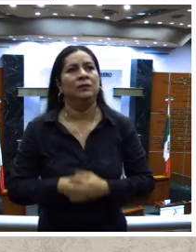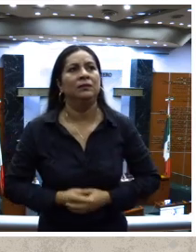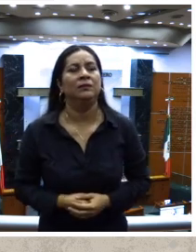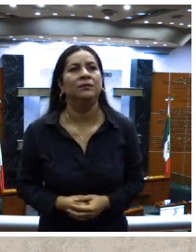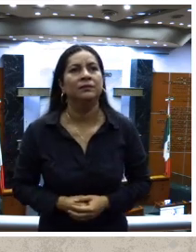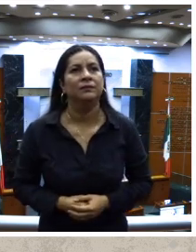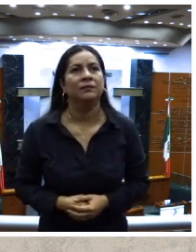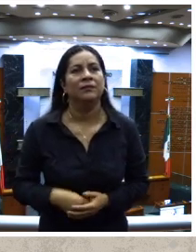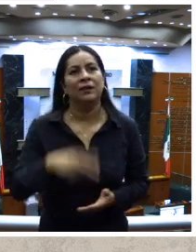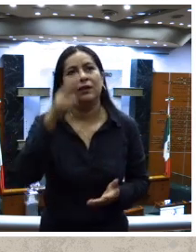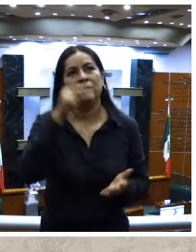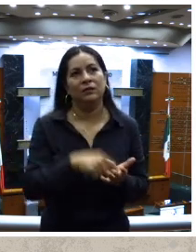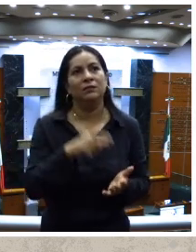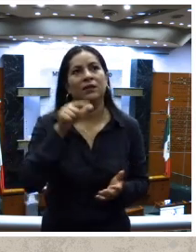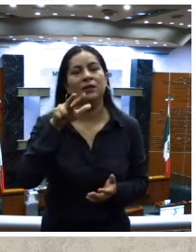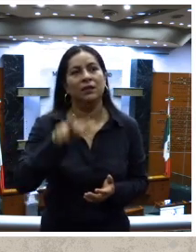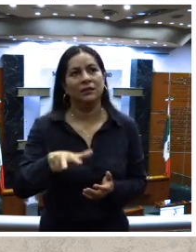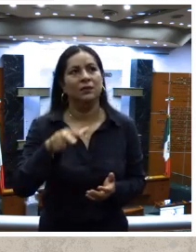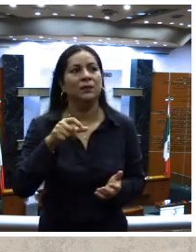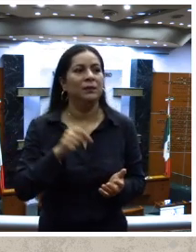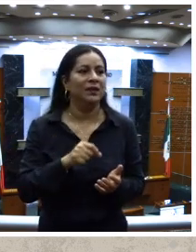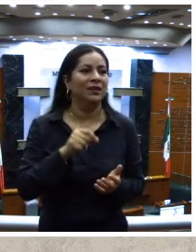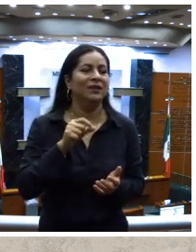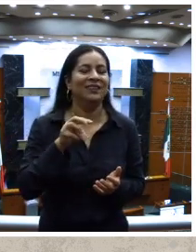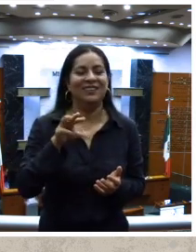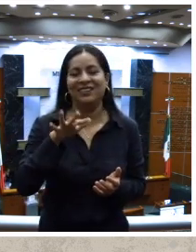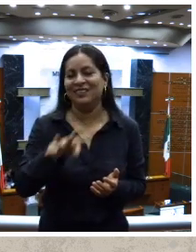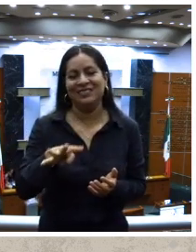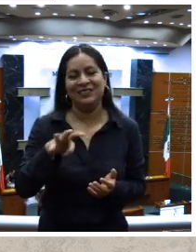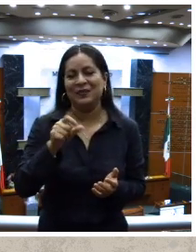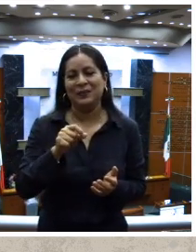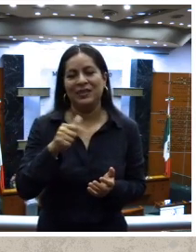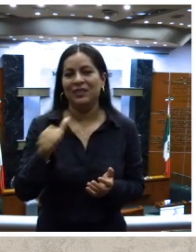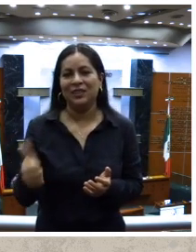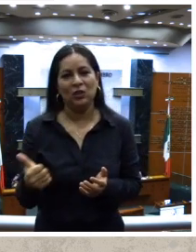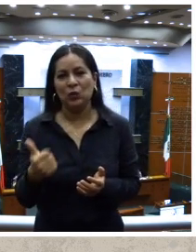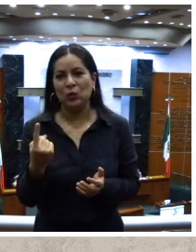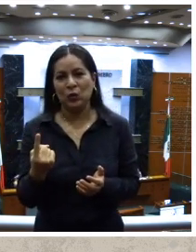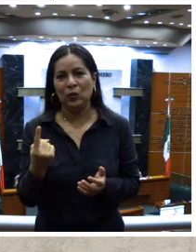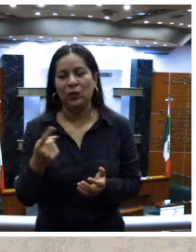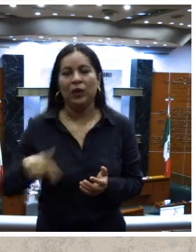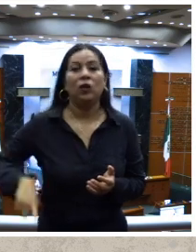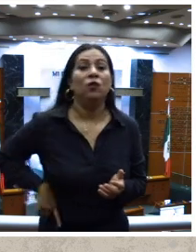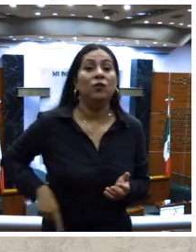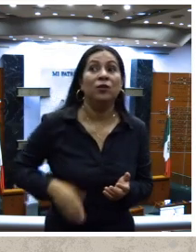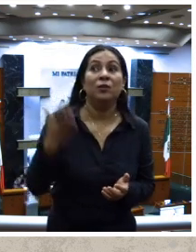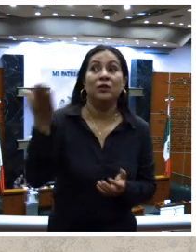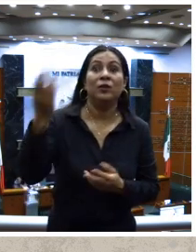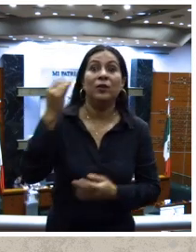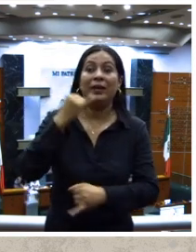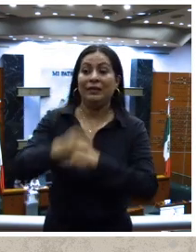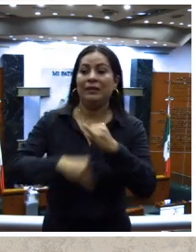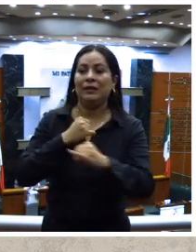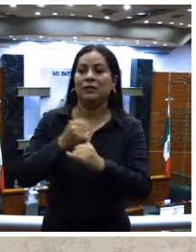que de 2019 a 2021 el gobierno de México pidió al Fondo Monetario